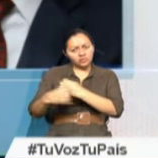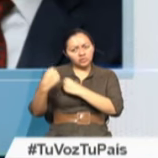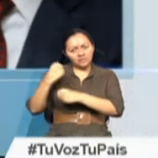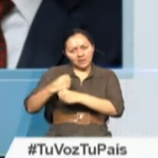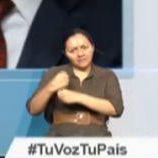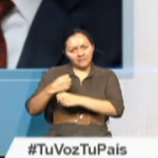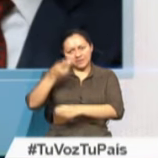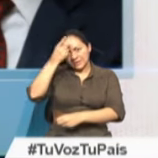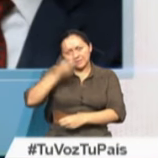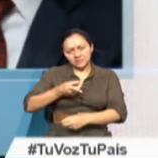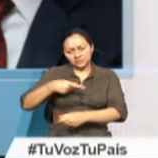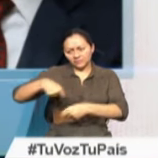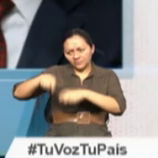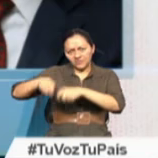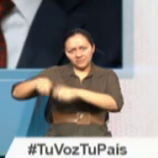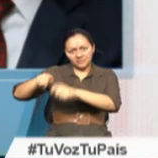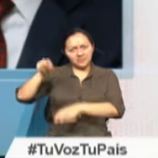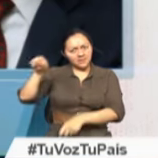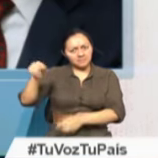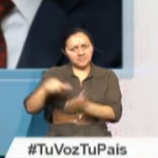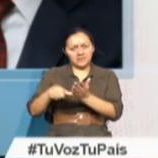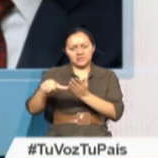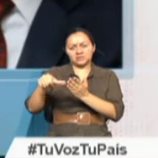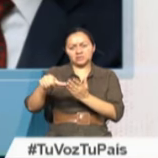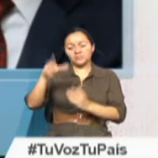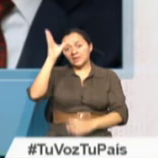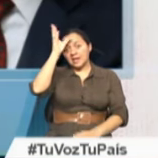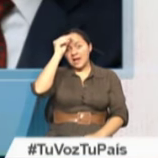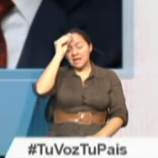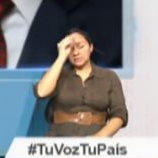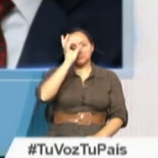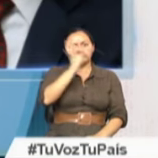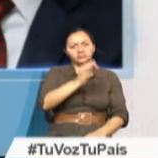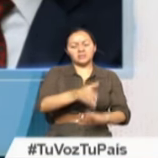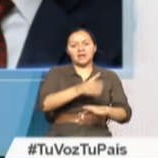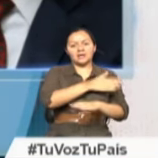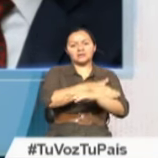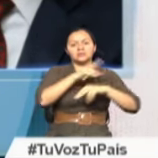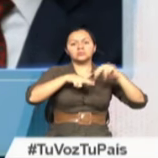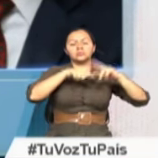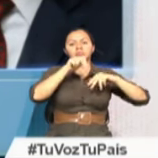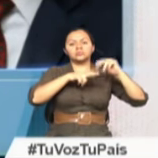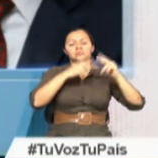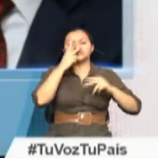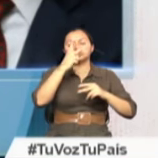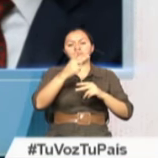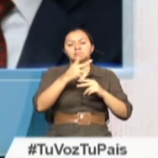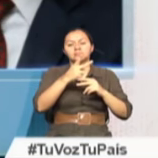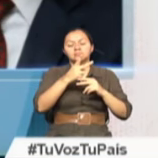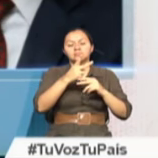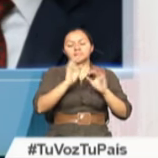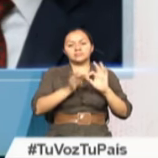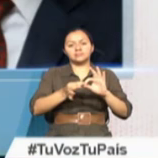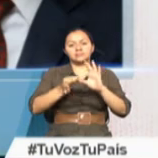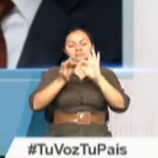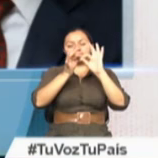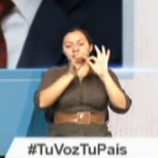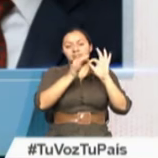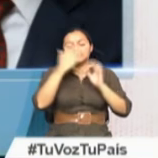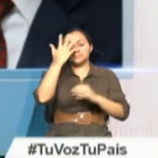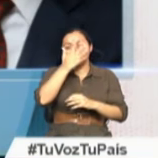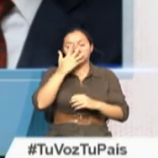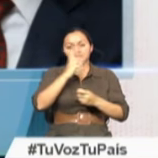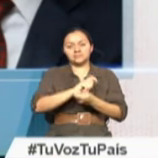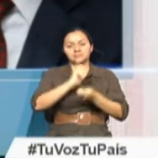decisiones. Y el ingeniero Jorge Gra tomó decisiones el momento en que se construyó eh la se reconstruyó la refinería,